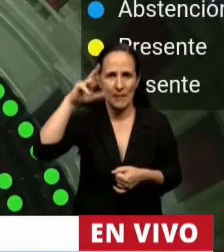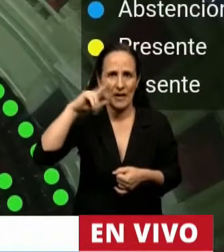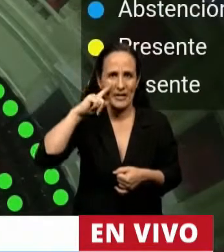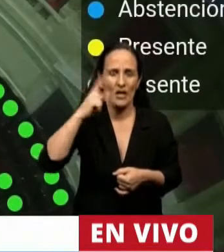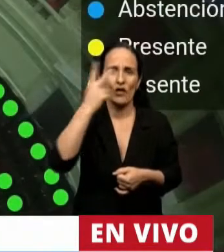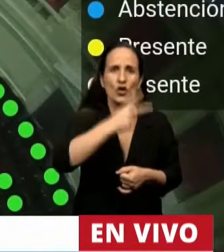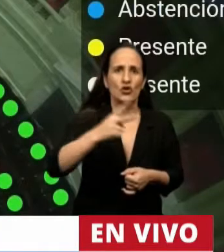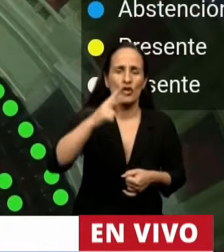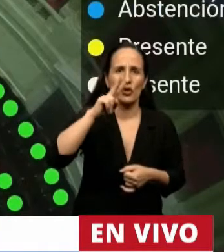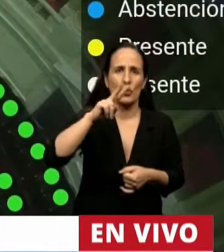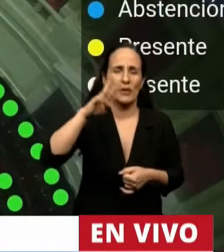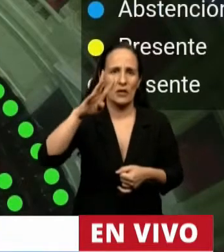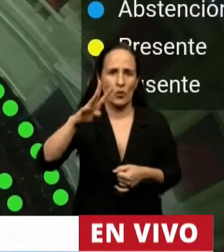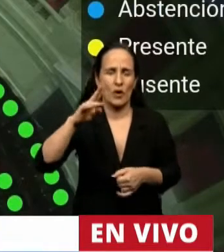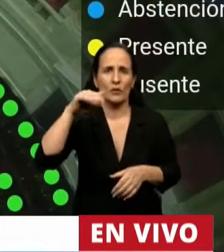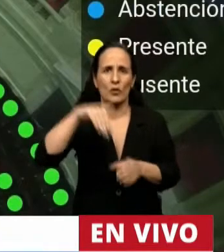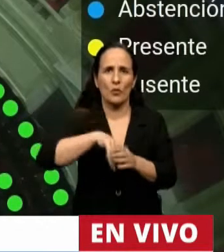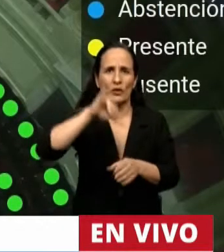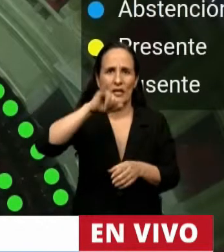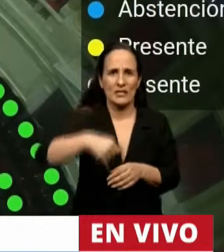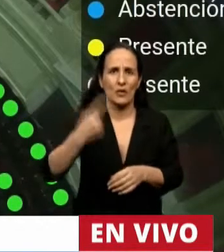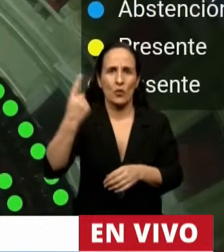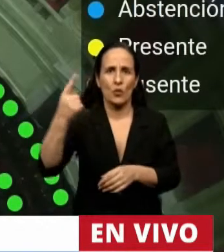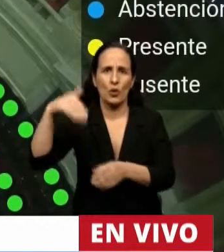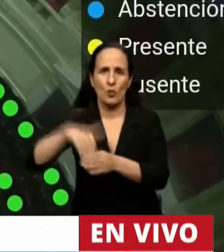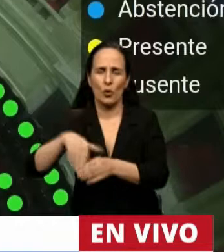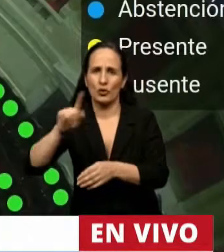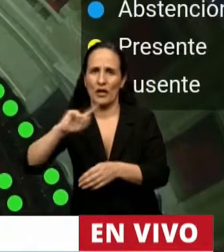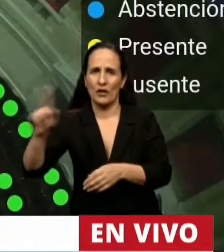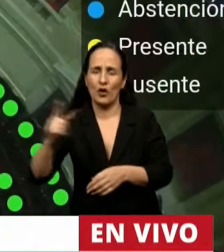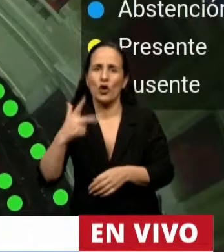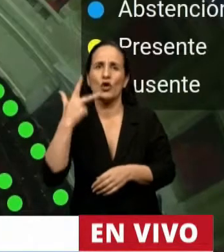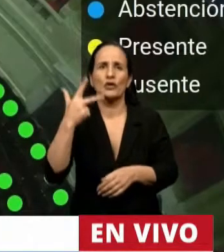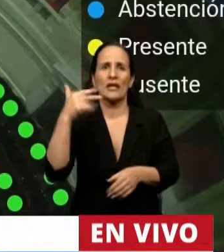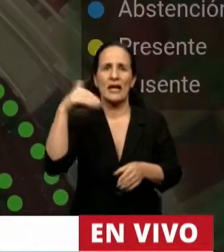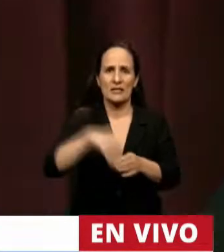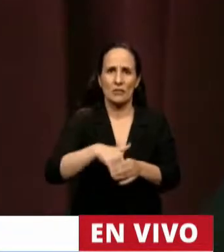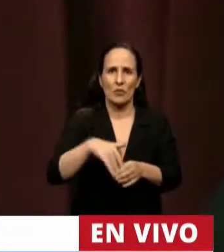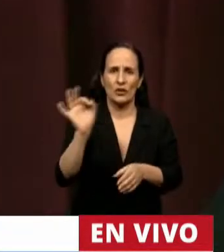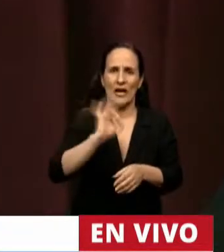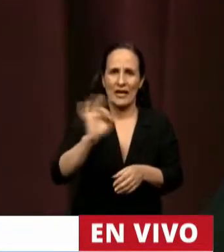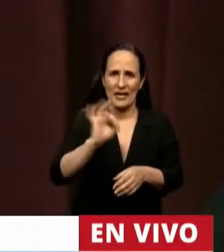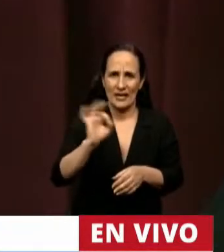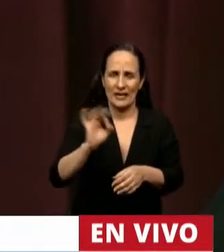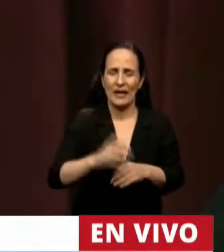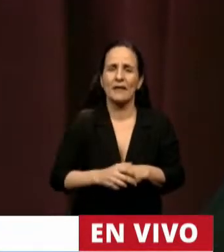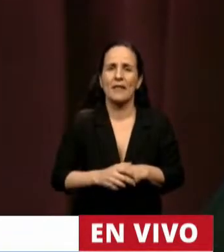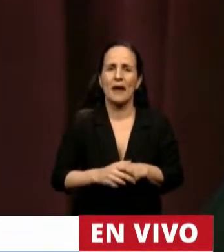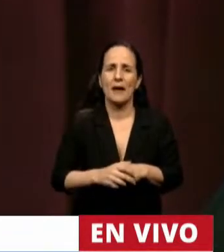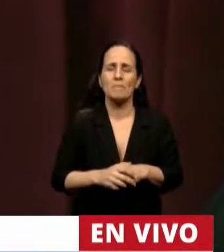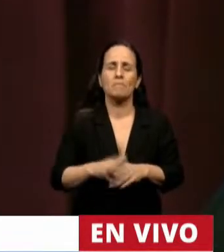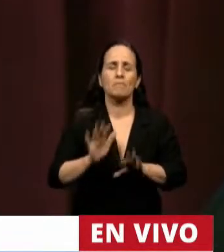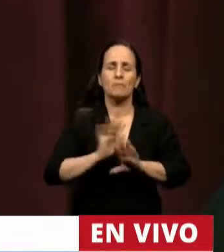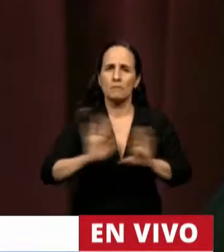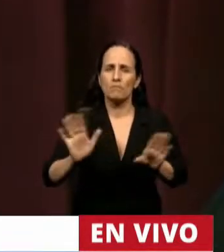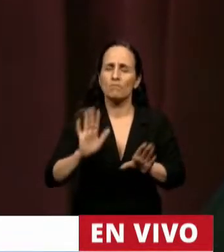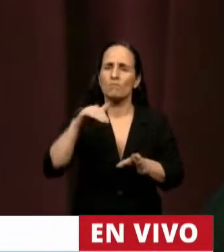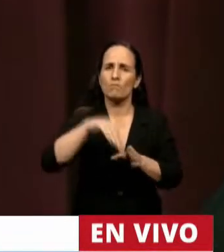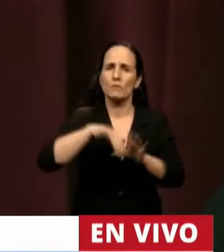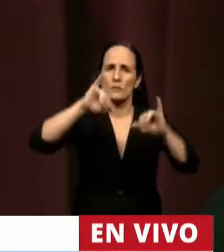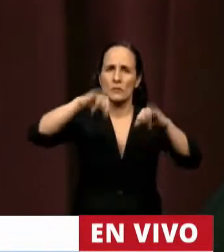224 afirmativos 1 negativo 3 abstenciones resulta afirmativo